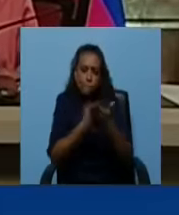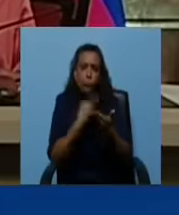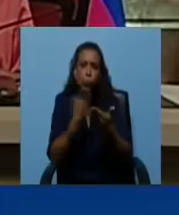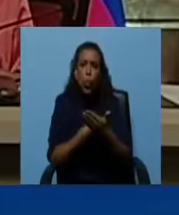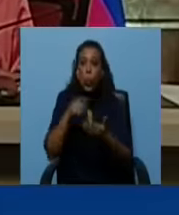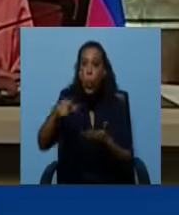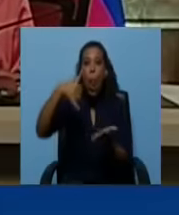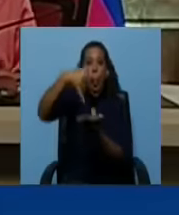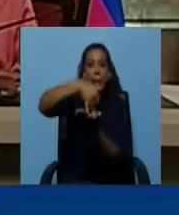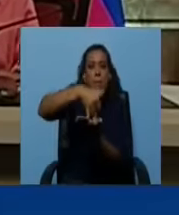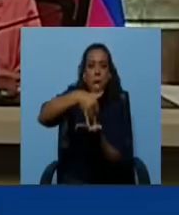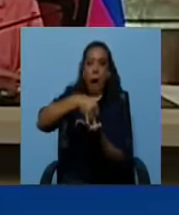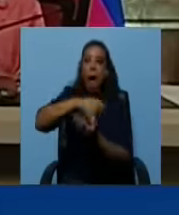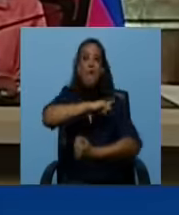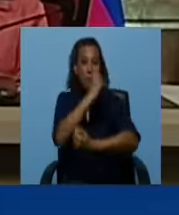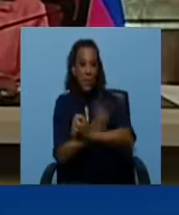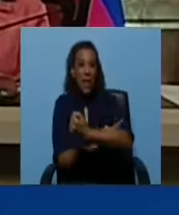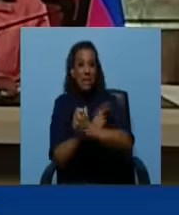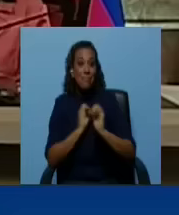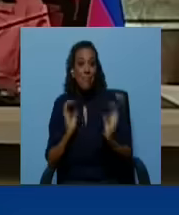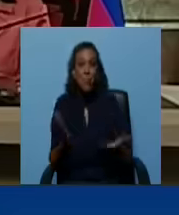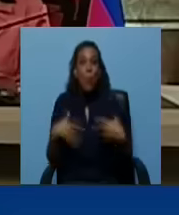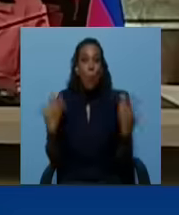sus debilidades, sus fortalezas,